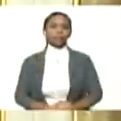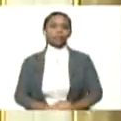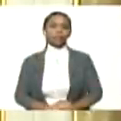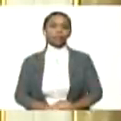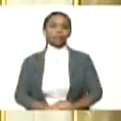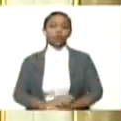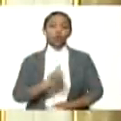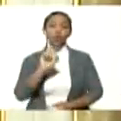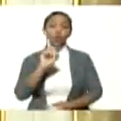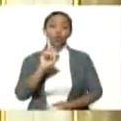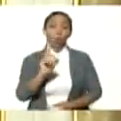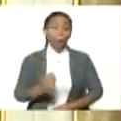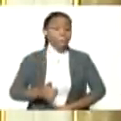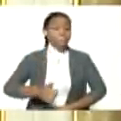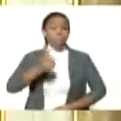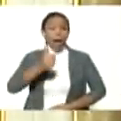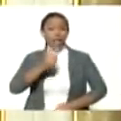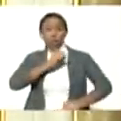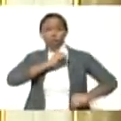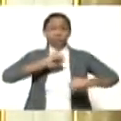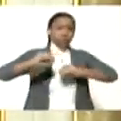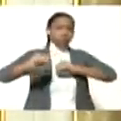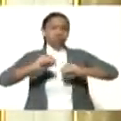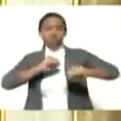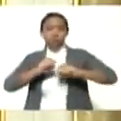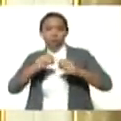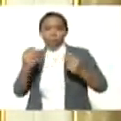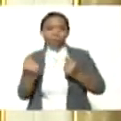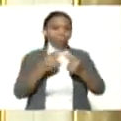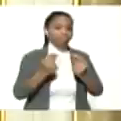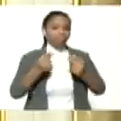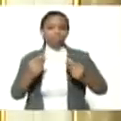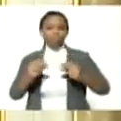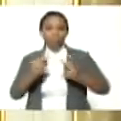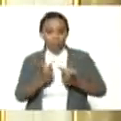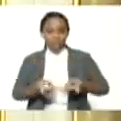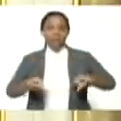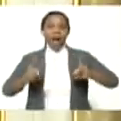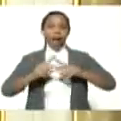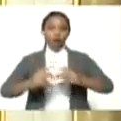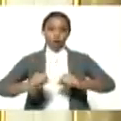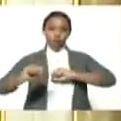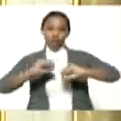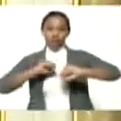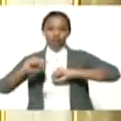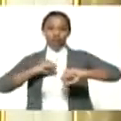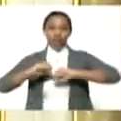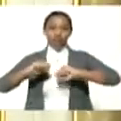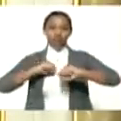como uno de los más consecuentes, audaces y valientes del movimiento